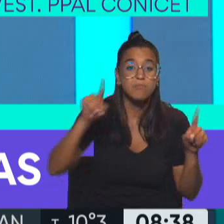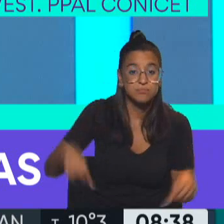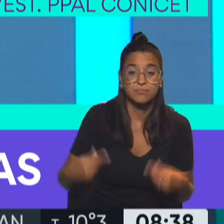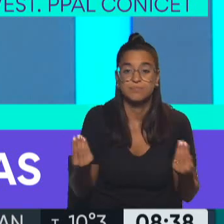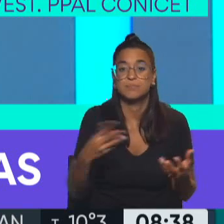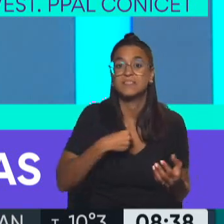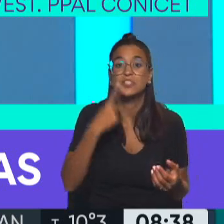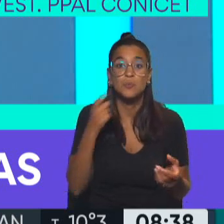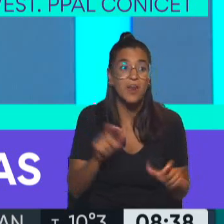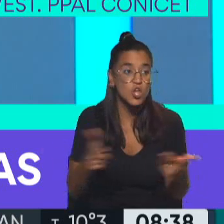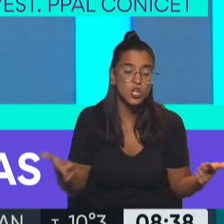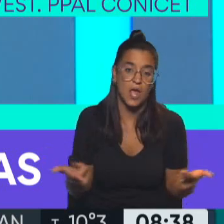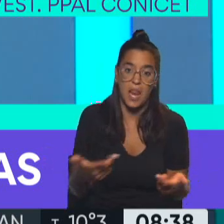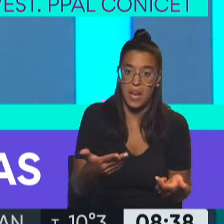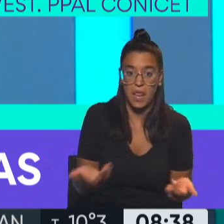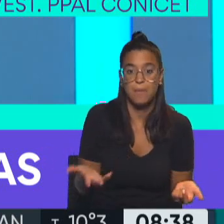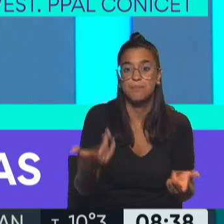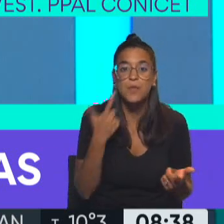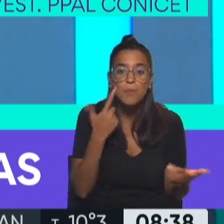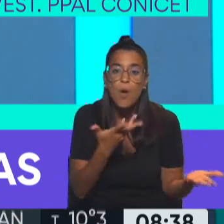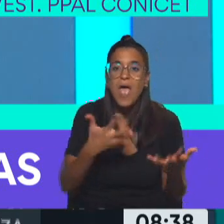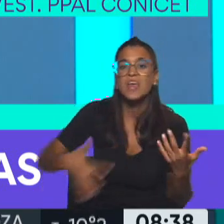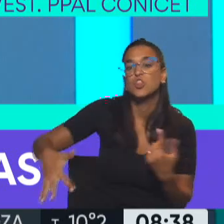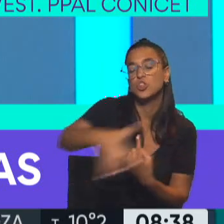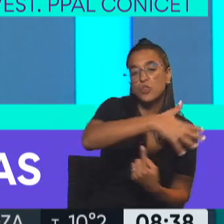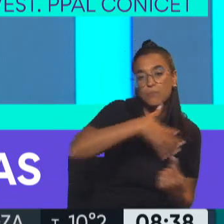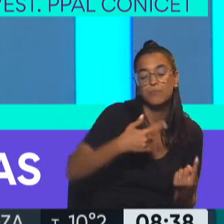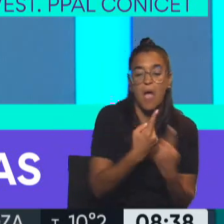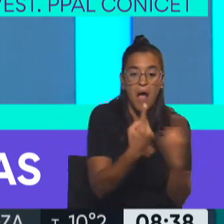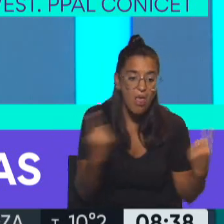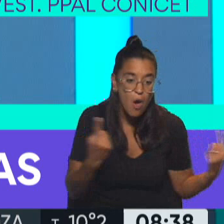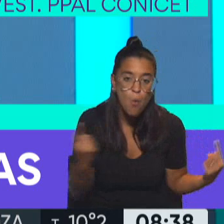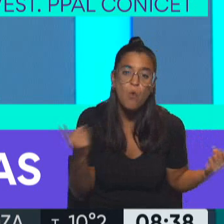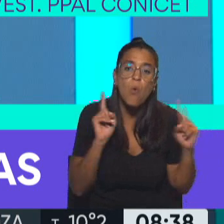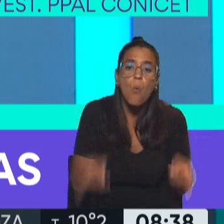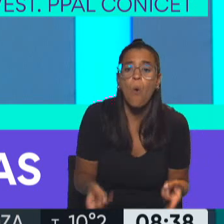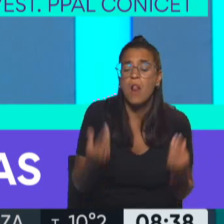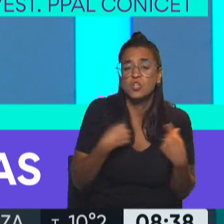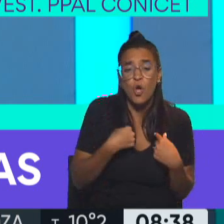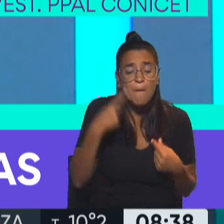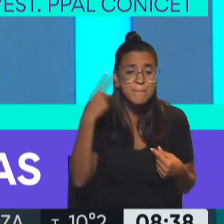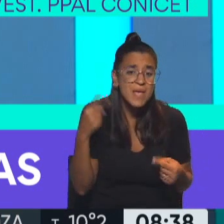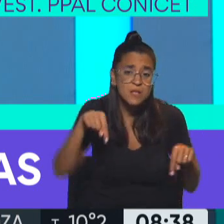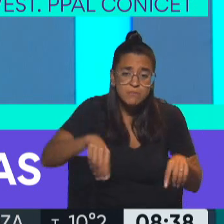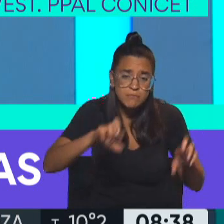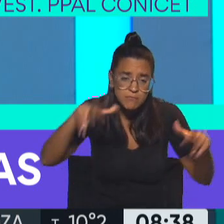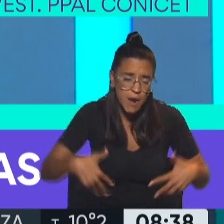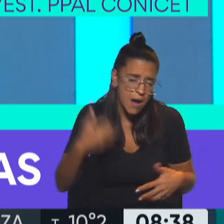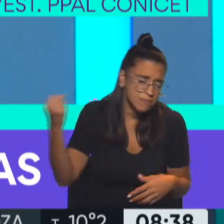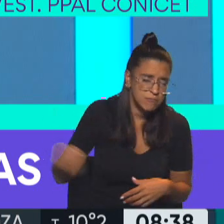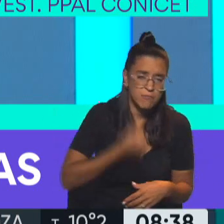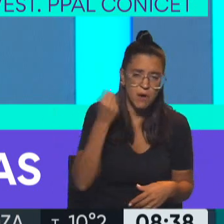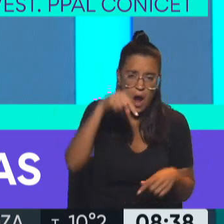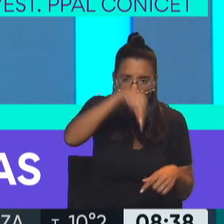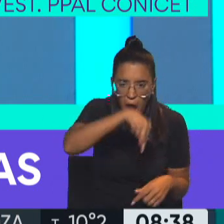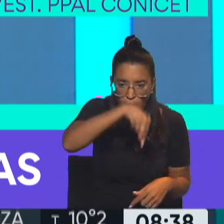un asintomático, más allá de que uno analice el entorno de cada una de las personas. Yo creo que en este momento la estrategia fundamental